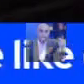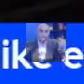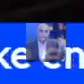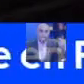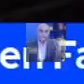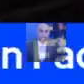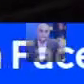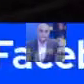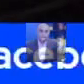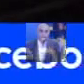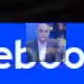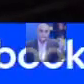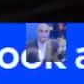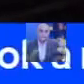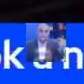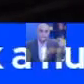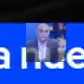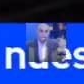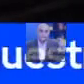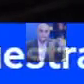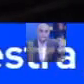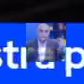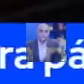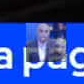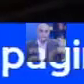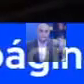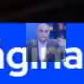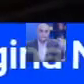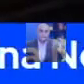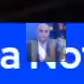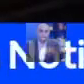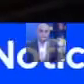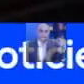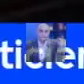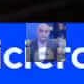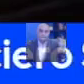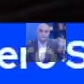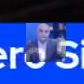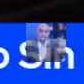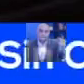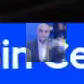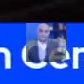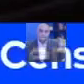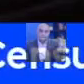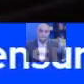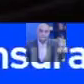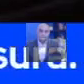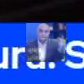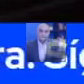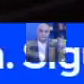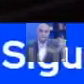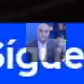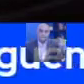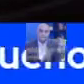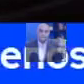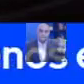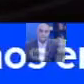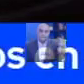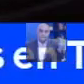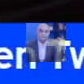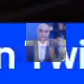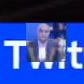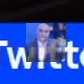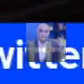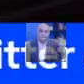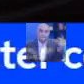observando, los jefes de Estado tienen esta habilidad de alzarse por encima de nosotros, otear el escenario